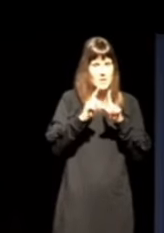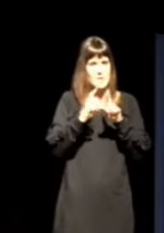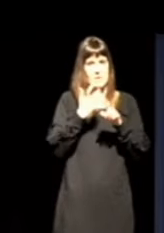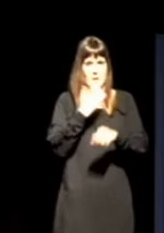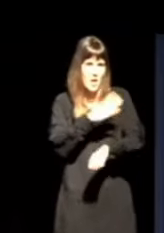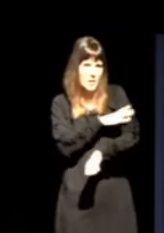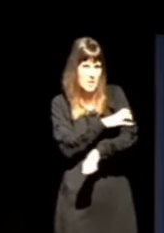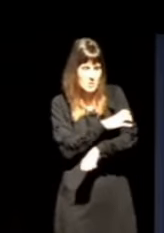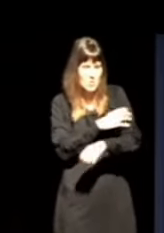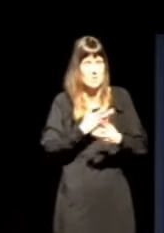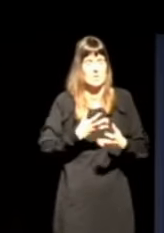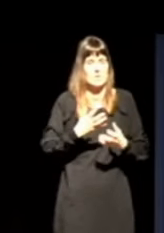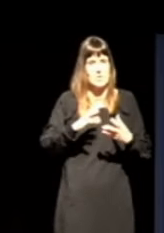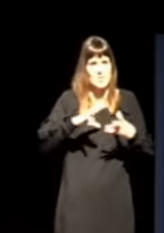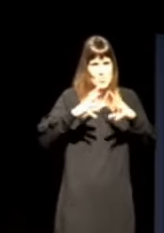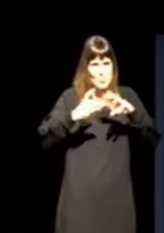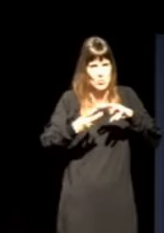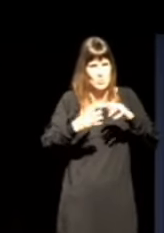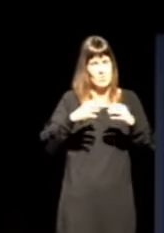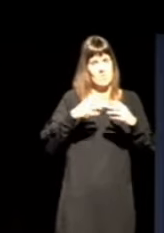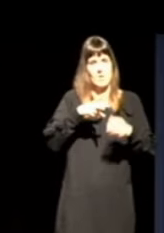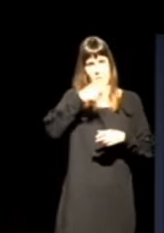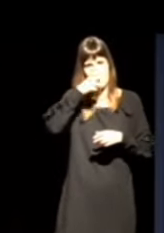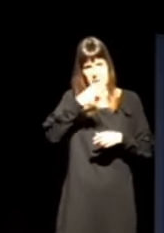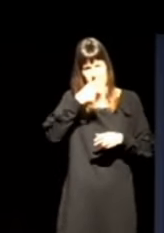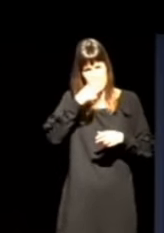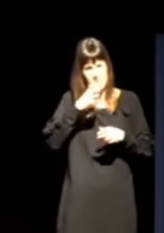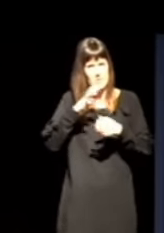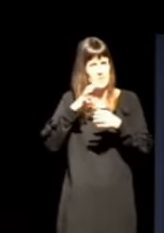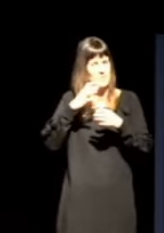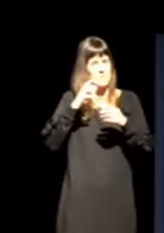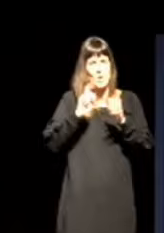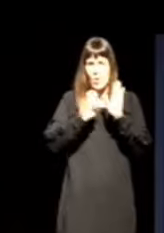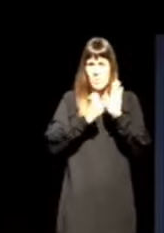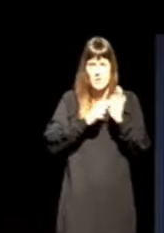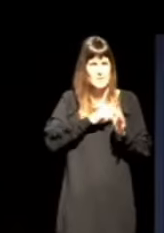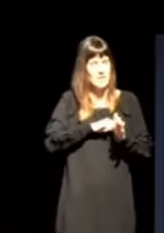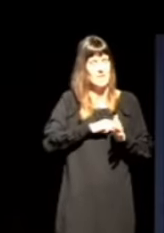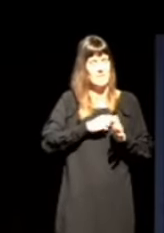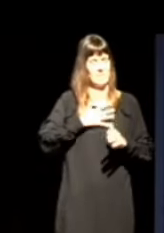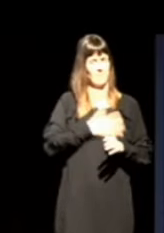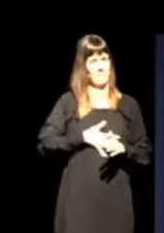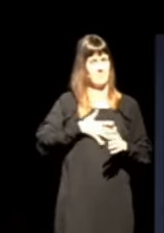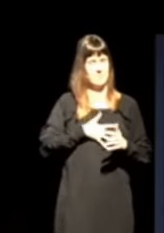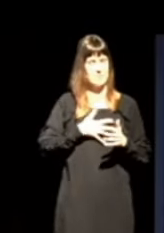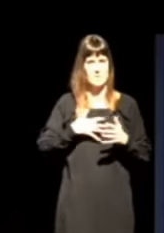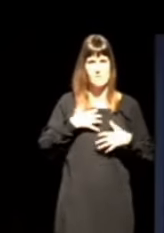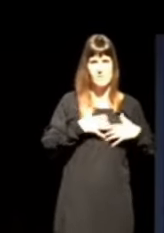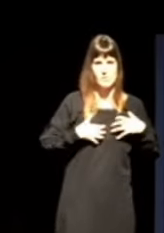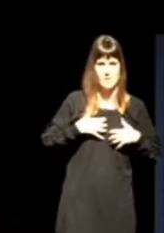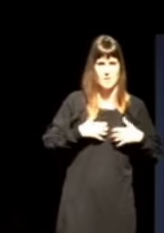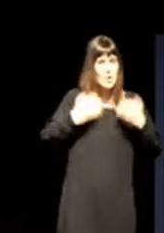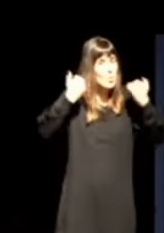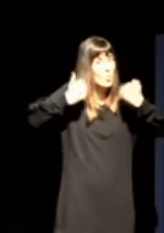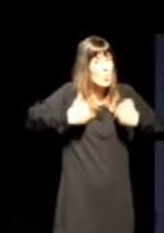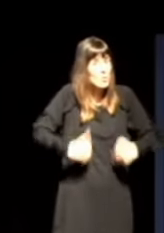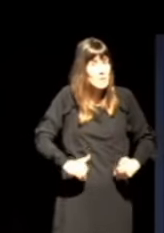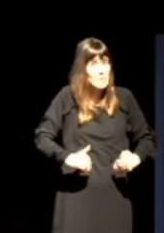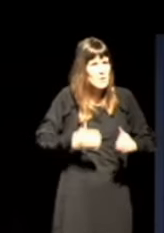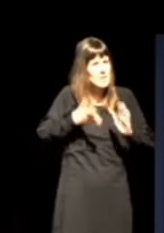tensión, la relajación, con los músculos, con la respiración, con las sensaciones de bienestar y de malestar. El cuerpo nos